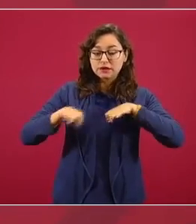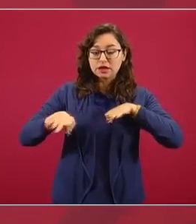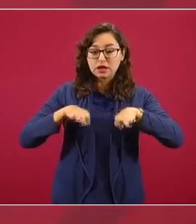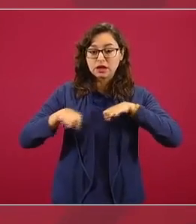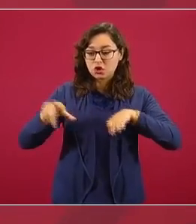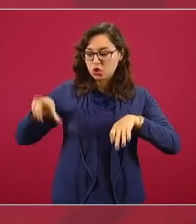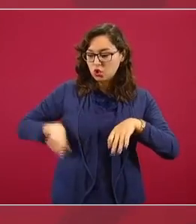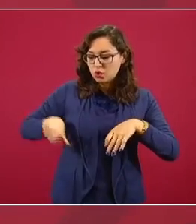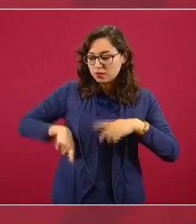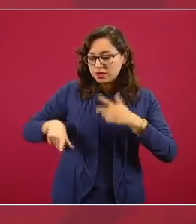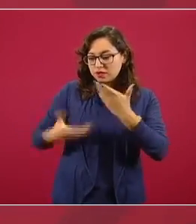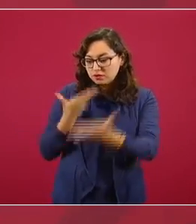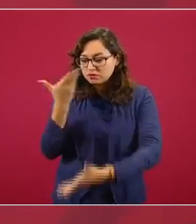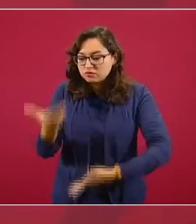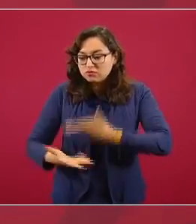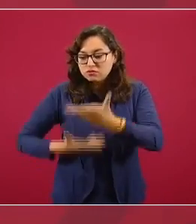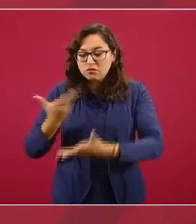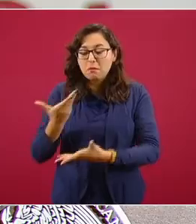al servicio del Estado,